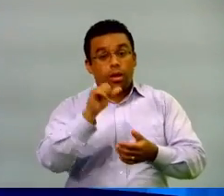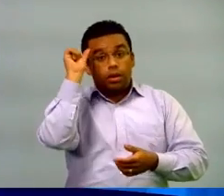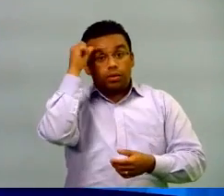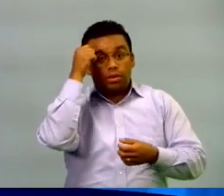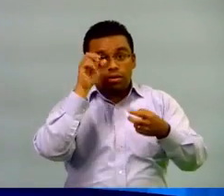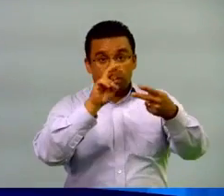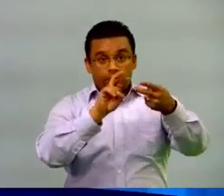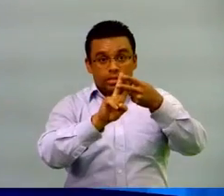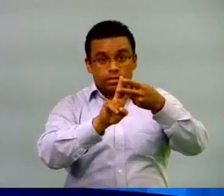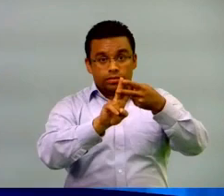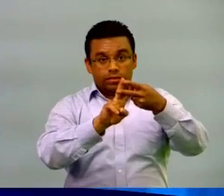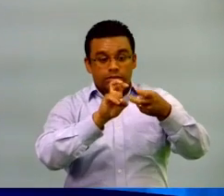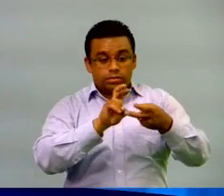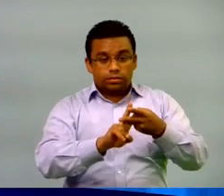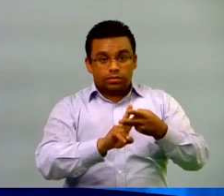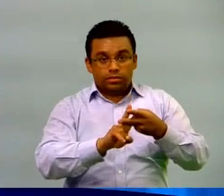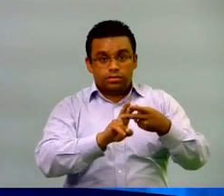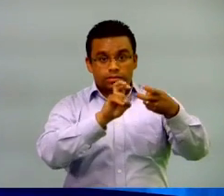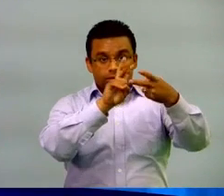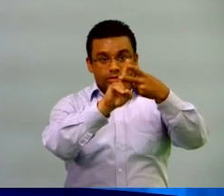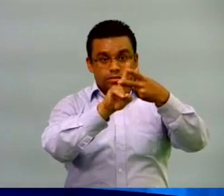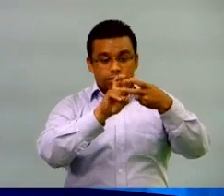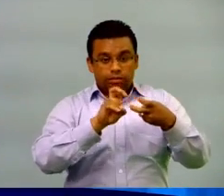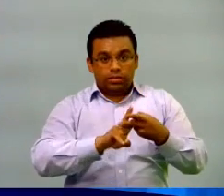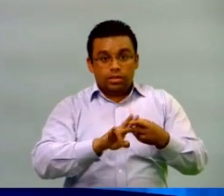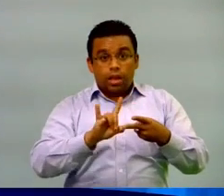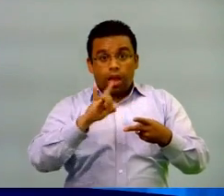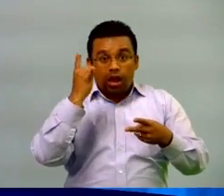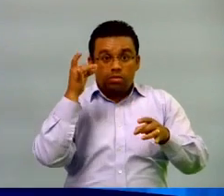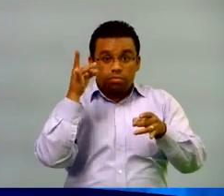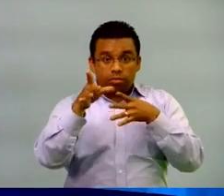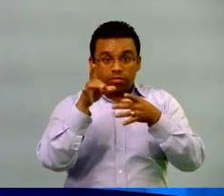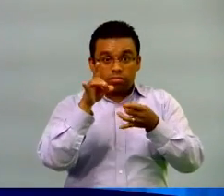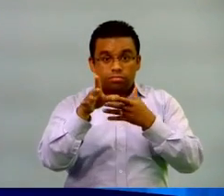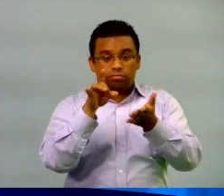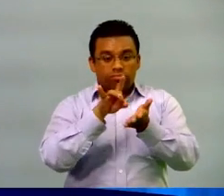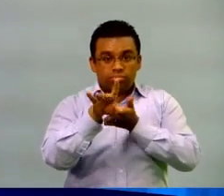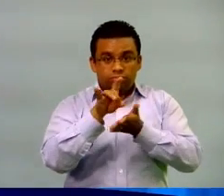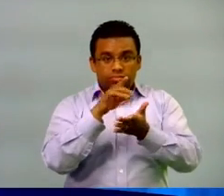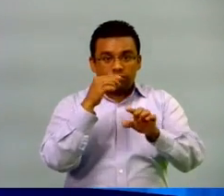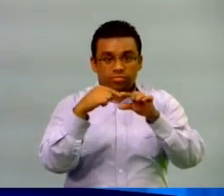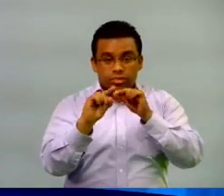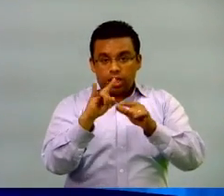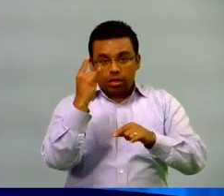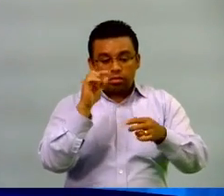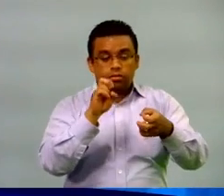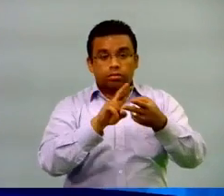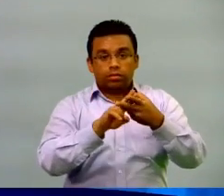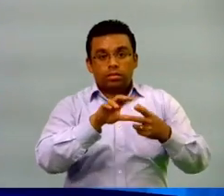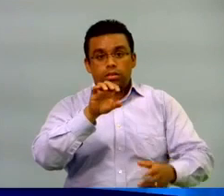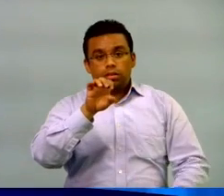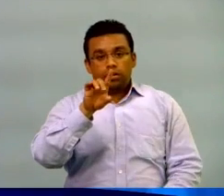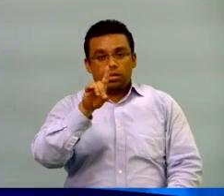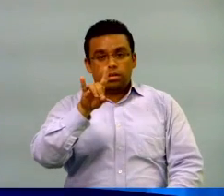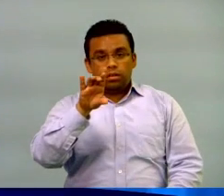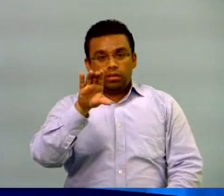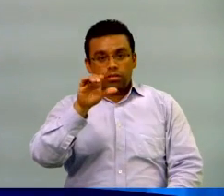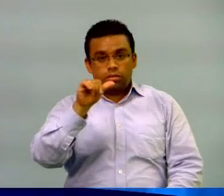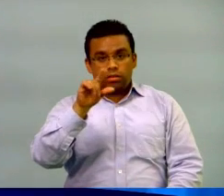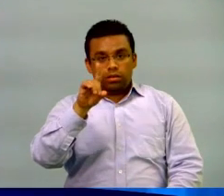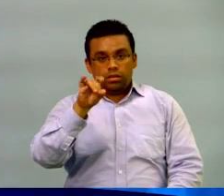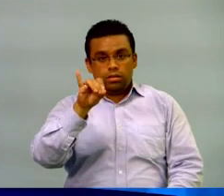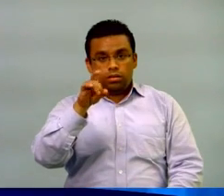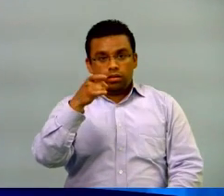los hashtags con los cuales ustedes pueden enviar sus comentarios y preguntas son numeral Educa Digital y numeral La Tarea